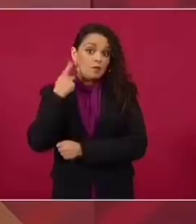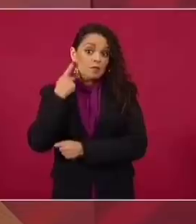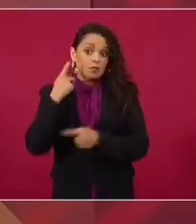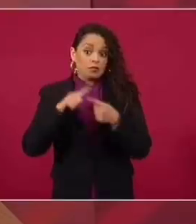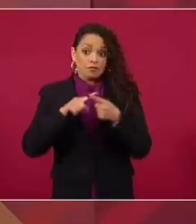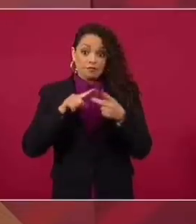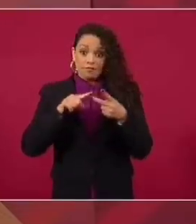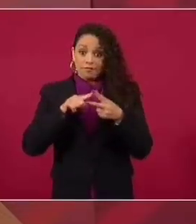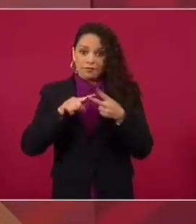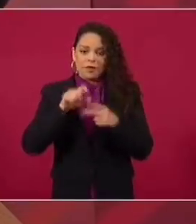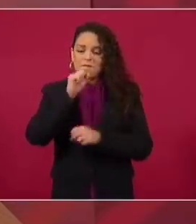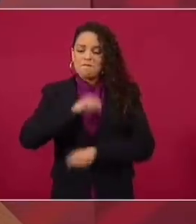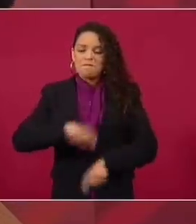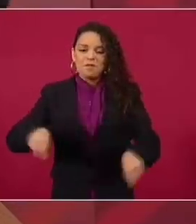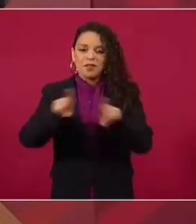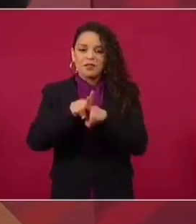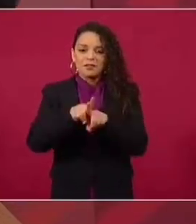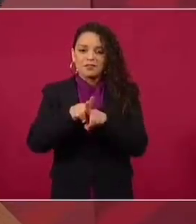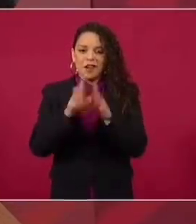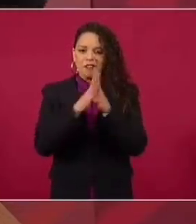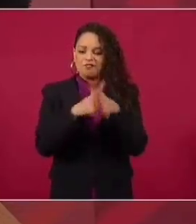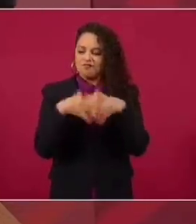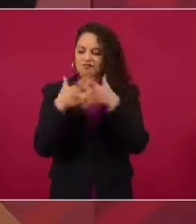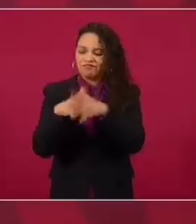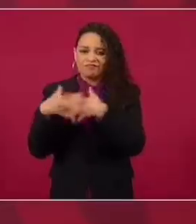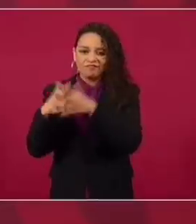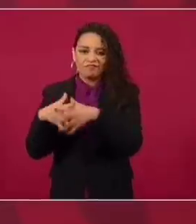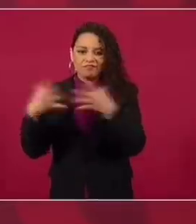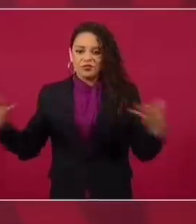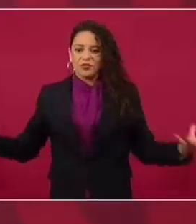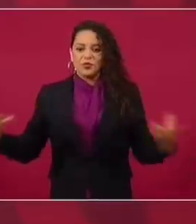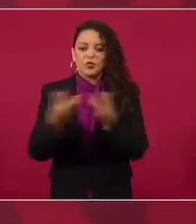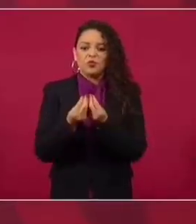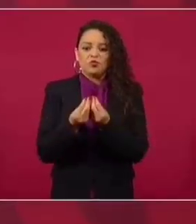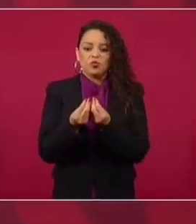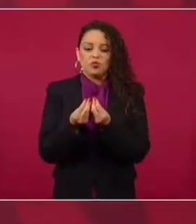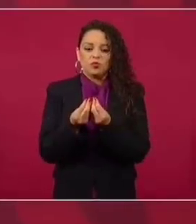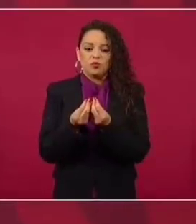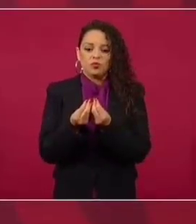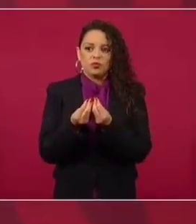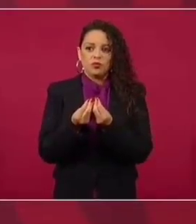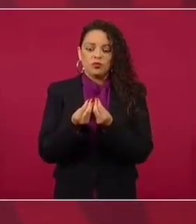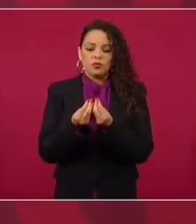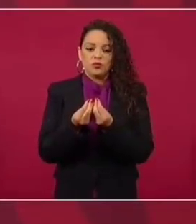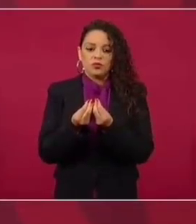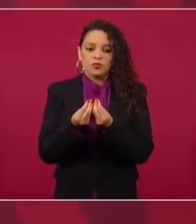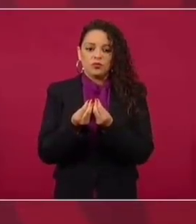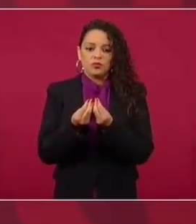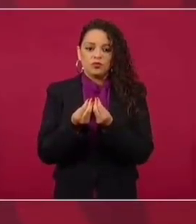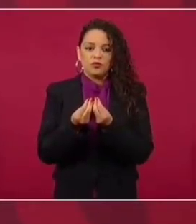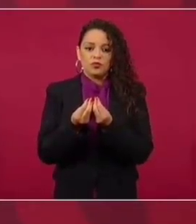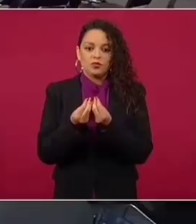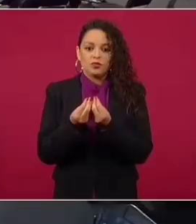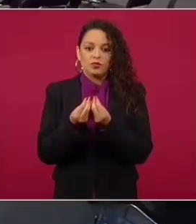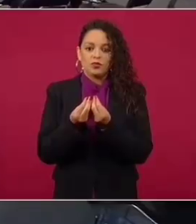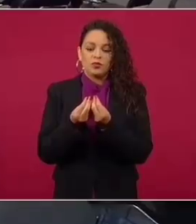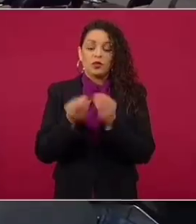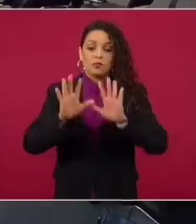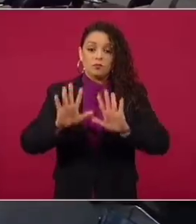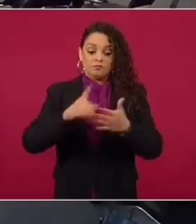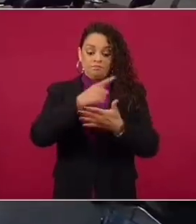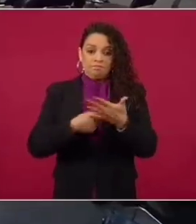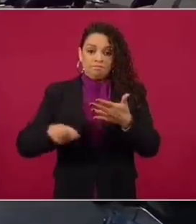cosa, es una mezcolanza de poder económico con poder político. Bueno, cancelan